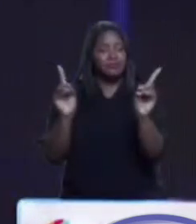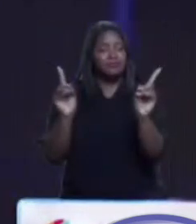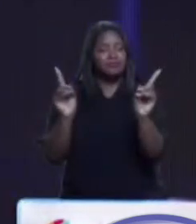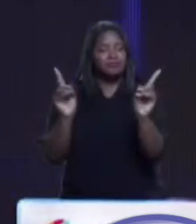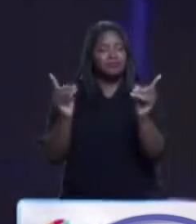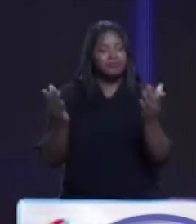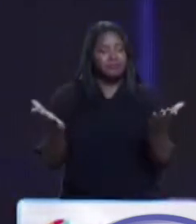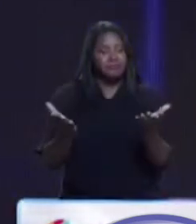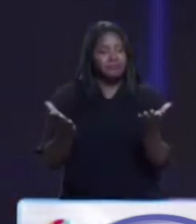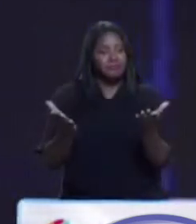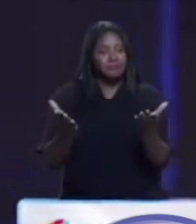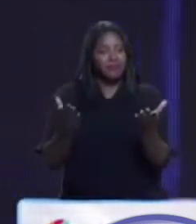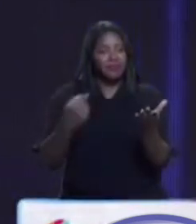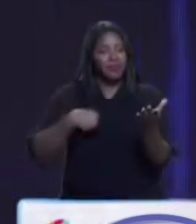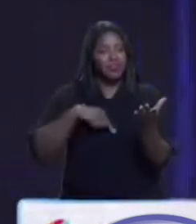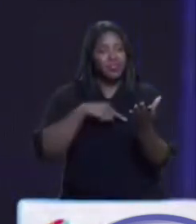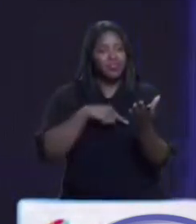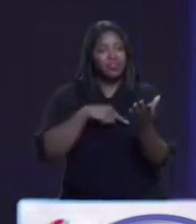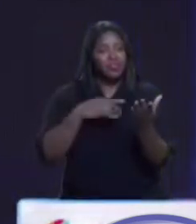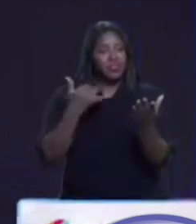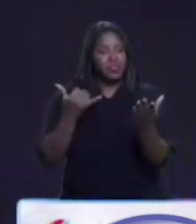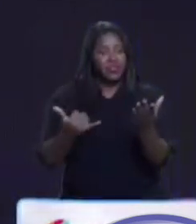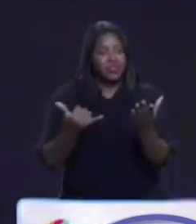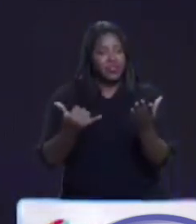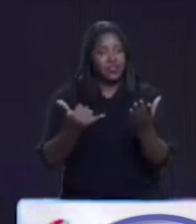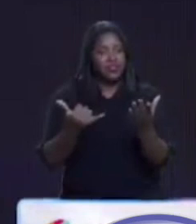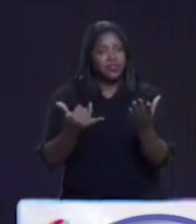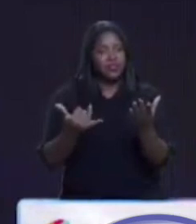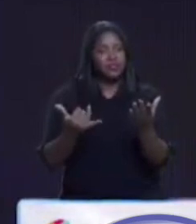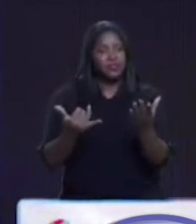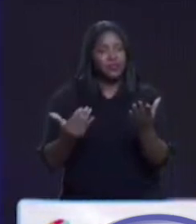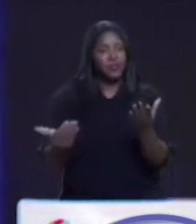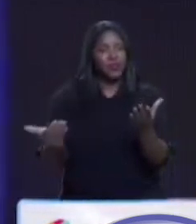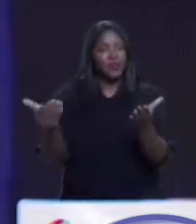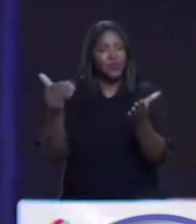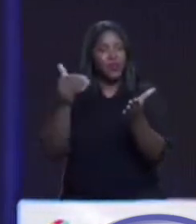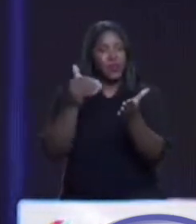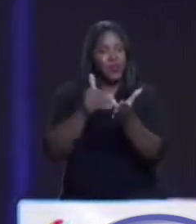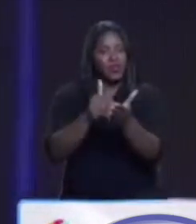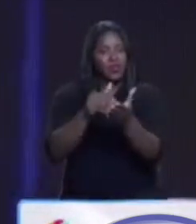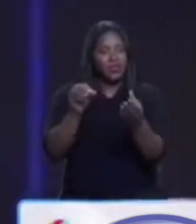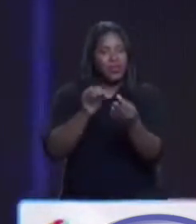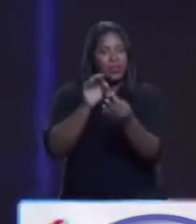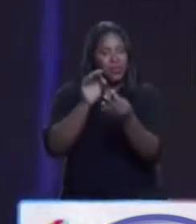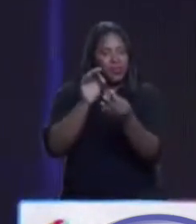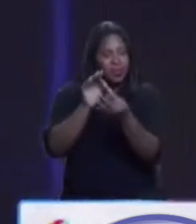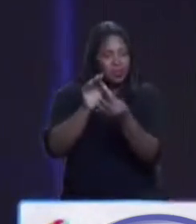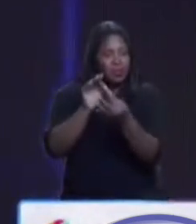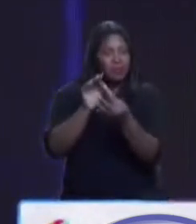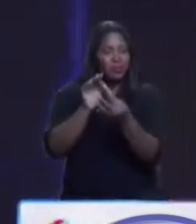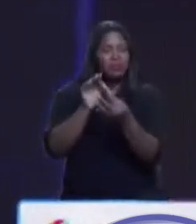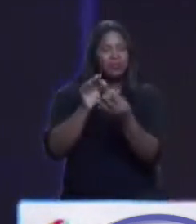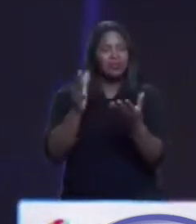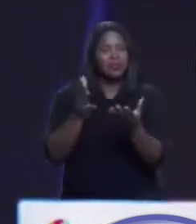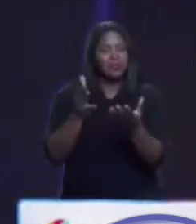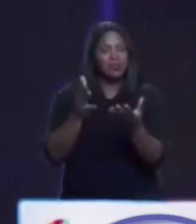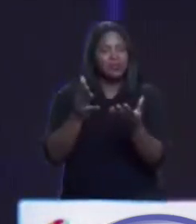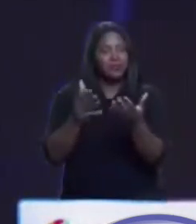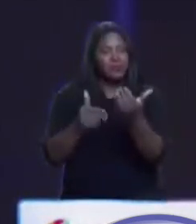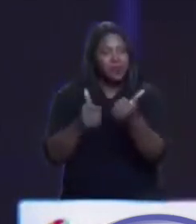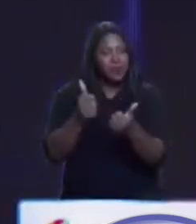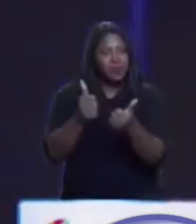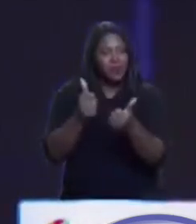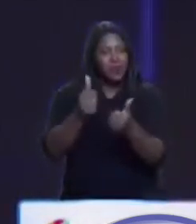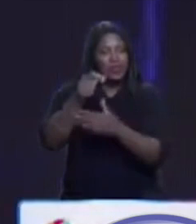contexto, nos encontramos justamente ahora en el punto medio, en el punto en el cual